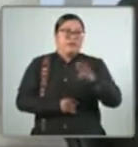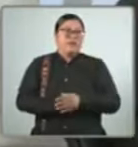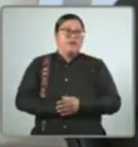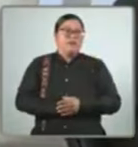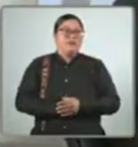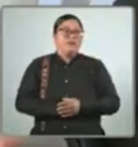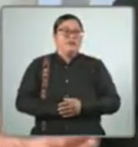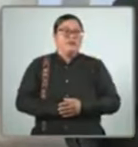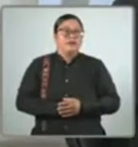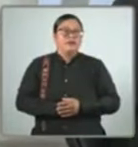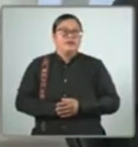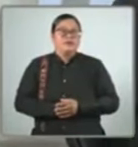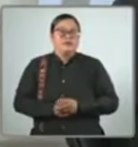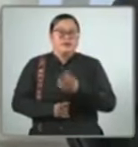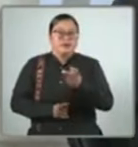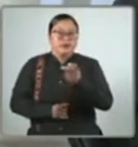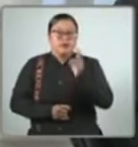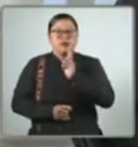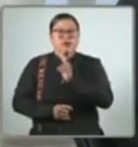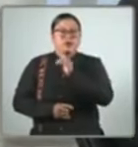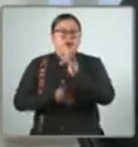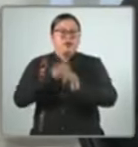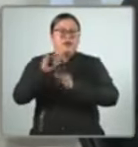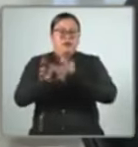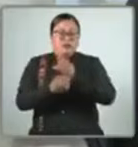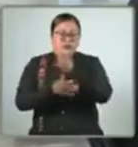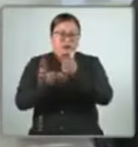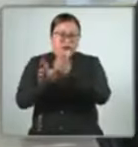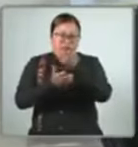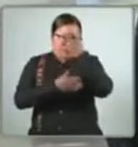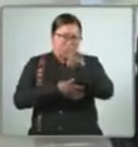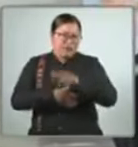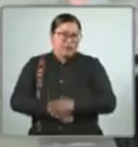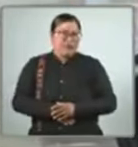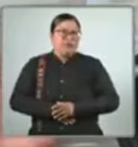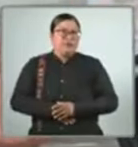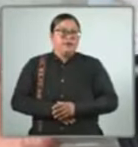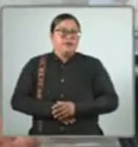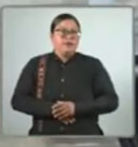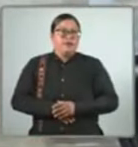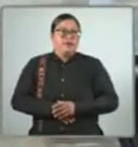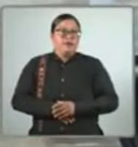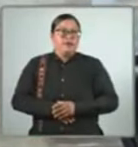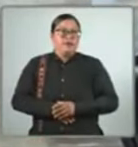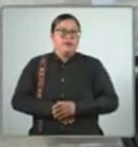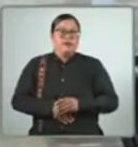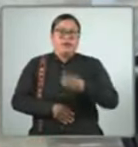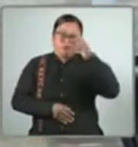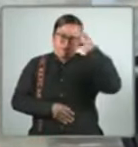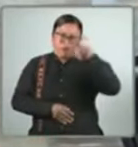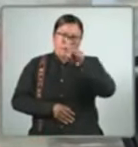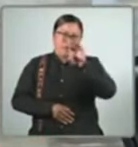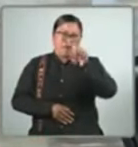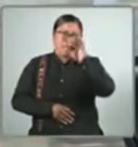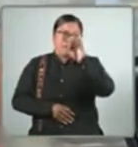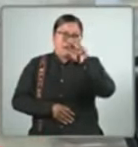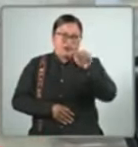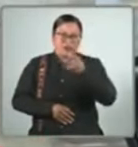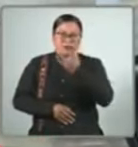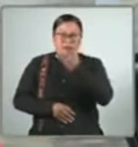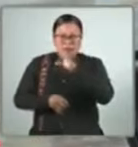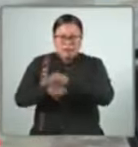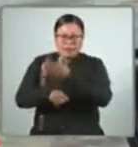Miguel Bárcena, y SMC Noticias Internacional en la Ciudad de México. Maestra Delfina, con el perdón de